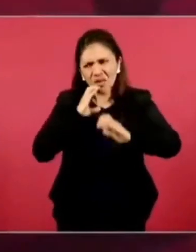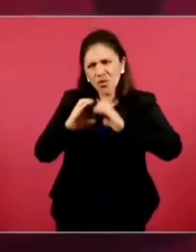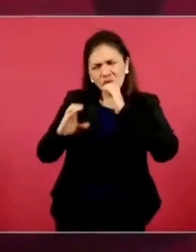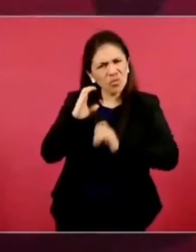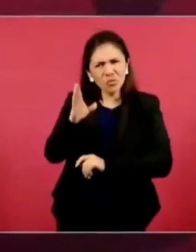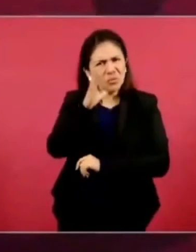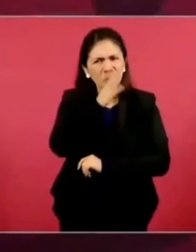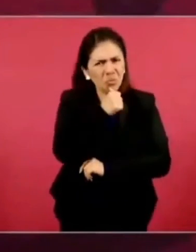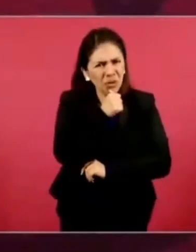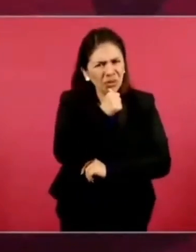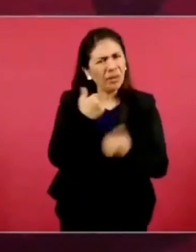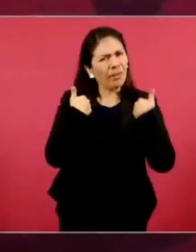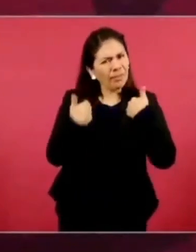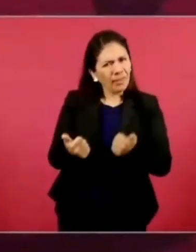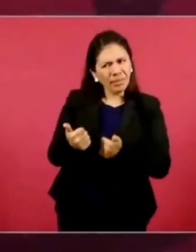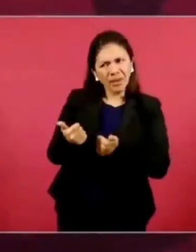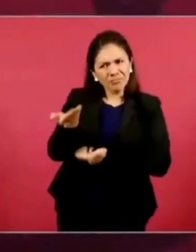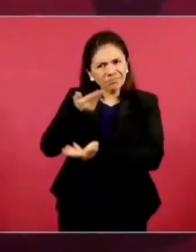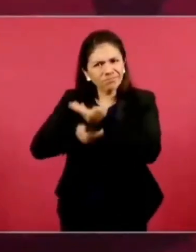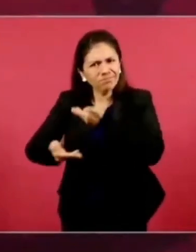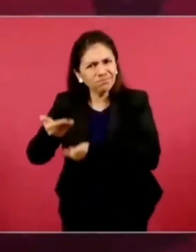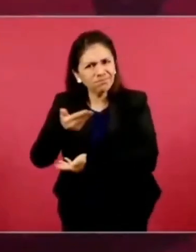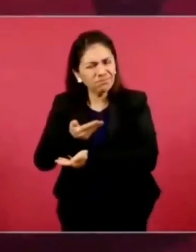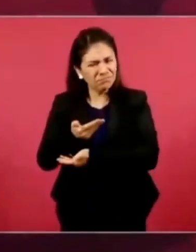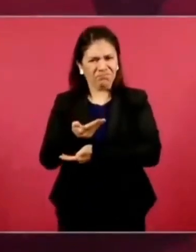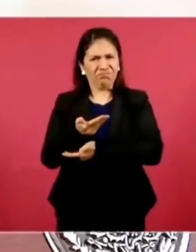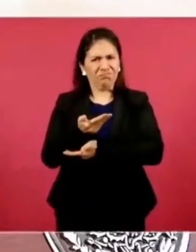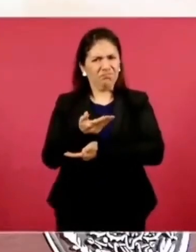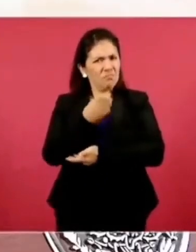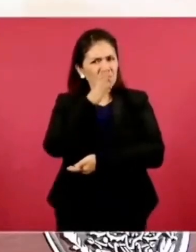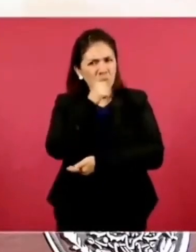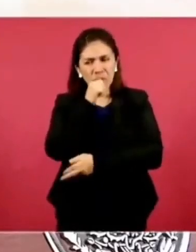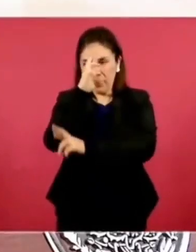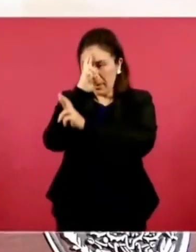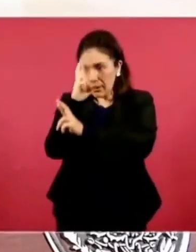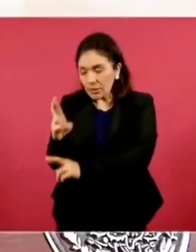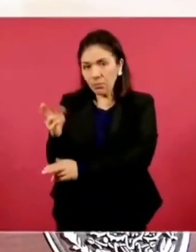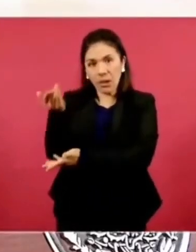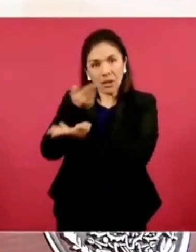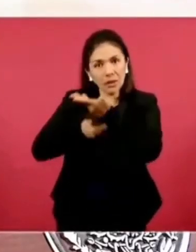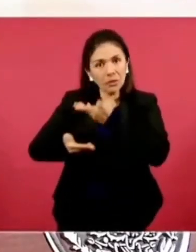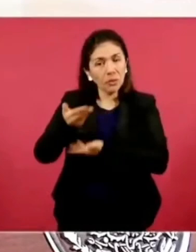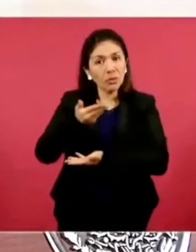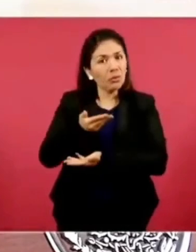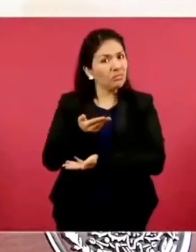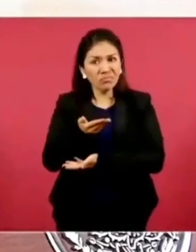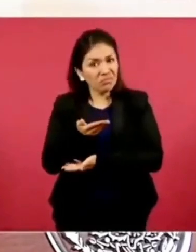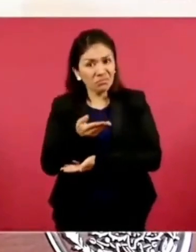entendimiento? ¿Qué no puede haber una relación de respeto?